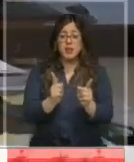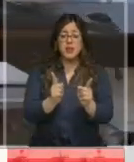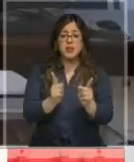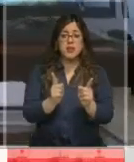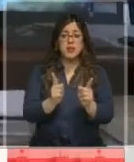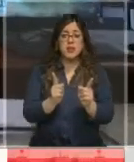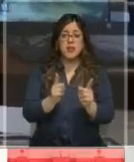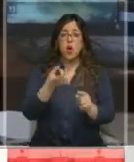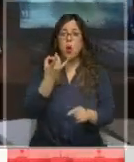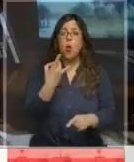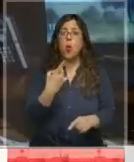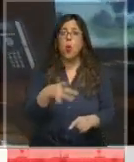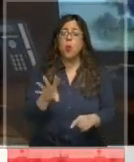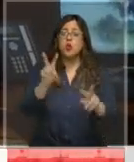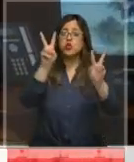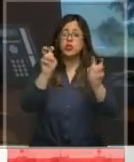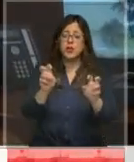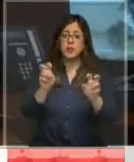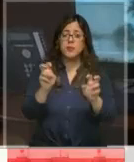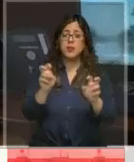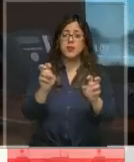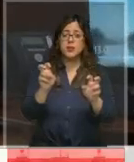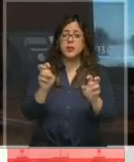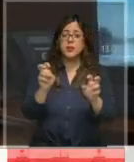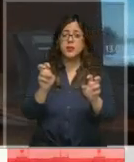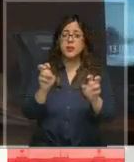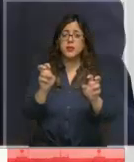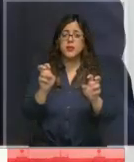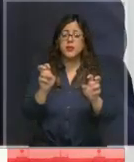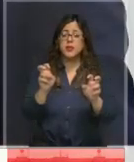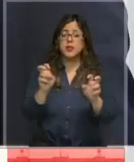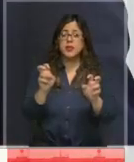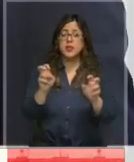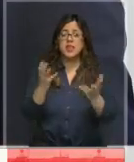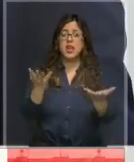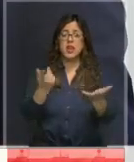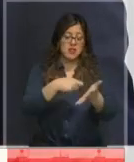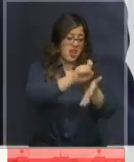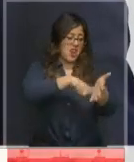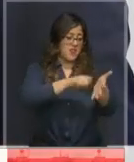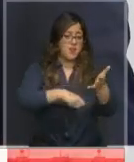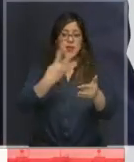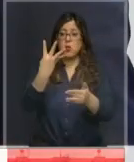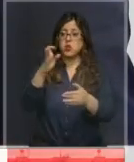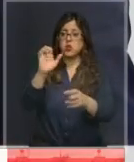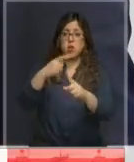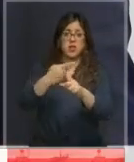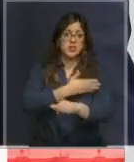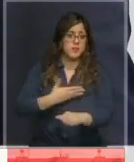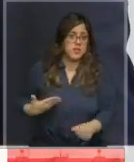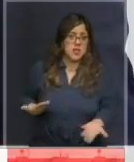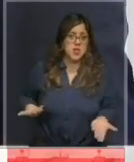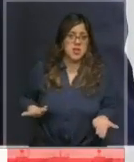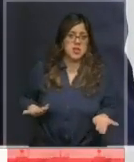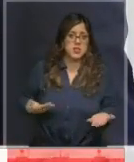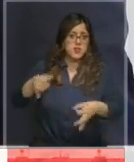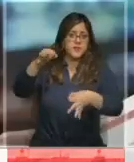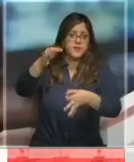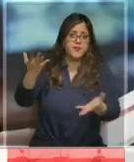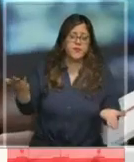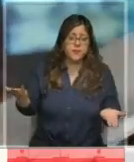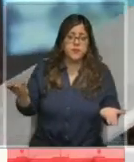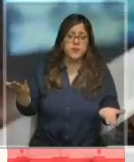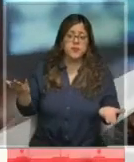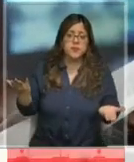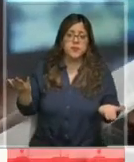como único elemento, como se puede decir unitario, en la firma de los cuatro expresidentes, anónima, o sea, una firma